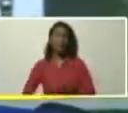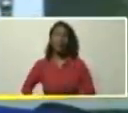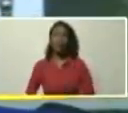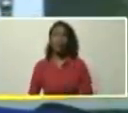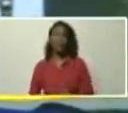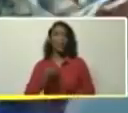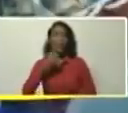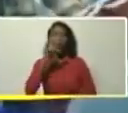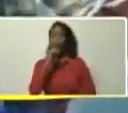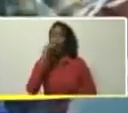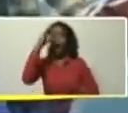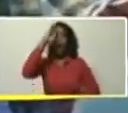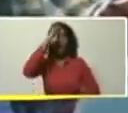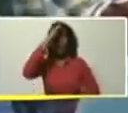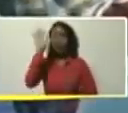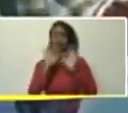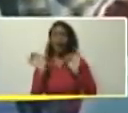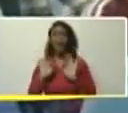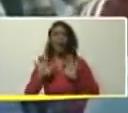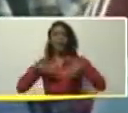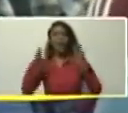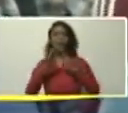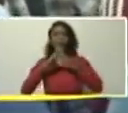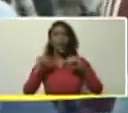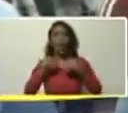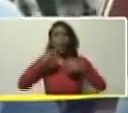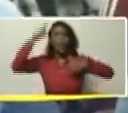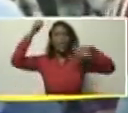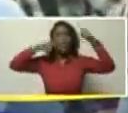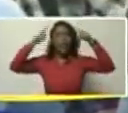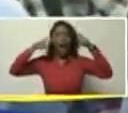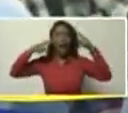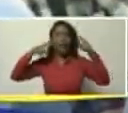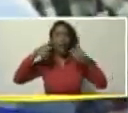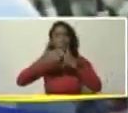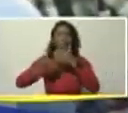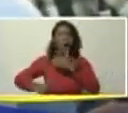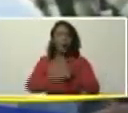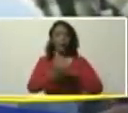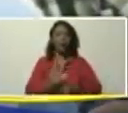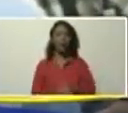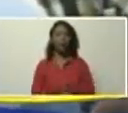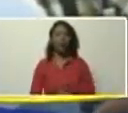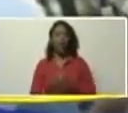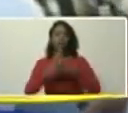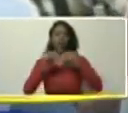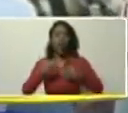no tengo duda que todo el chavismo y más allá,